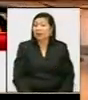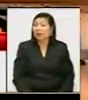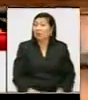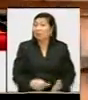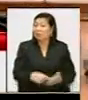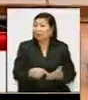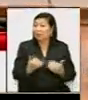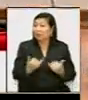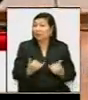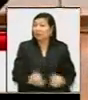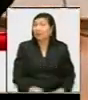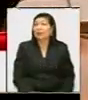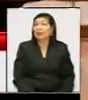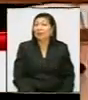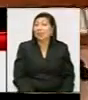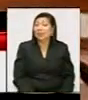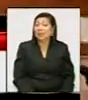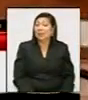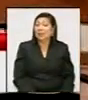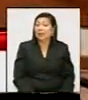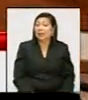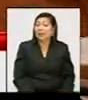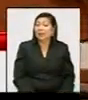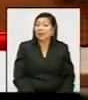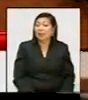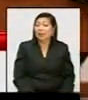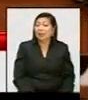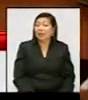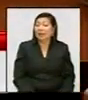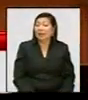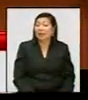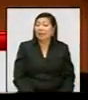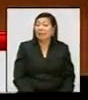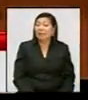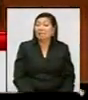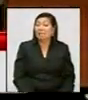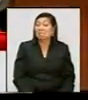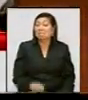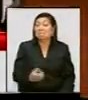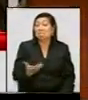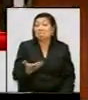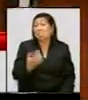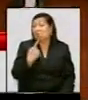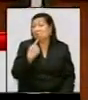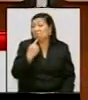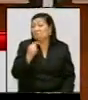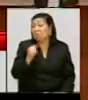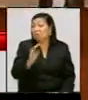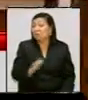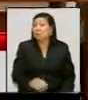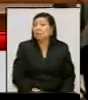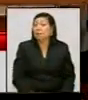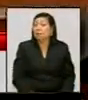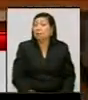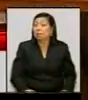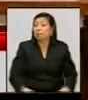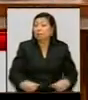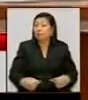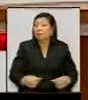salir de esto como congresista pasa. Y bueno, si usted dice vamos a debatir